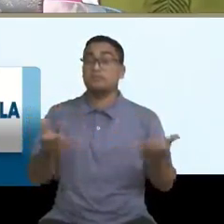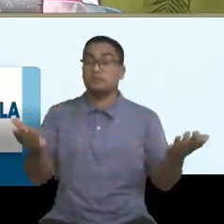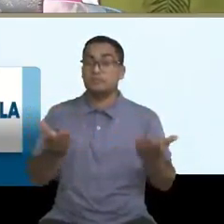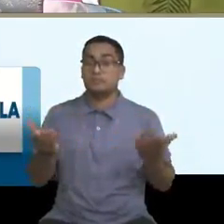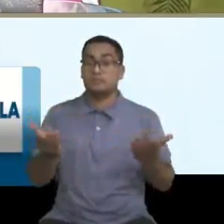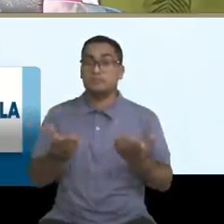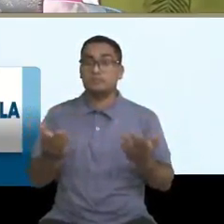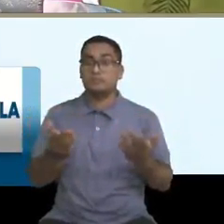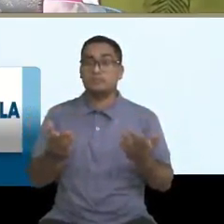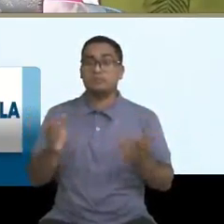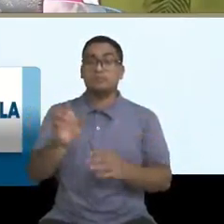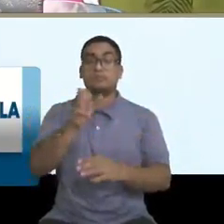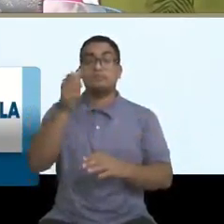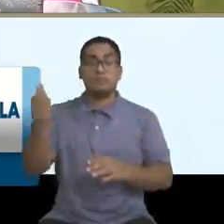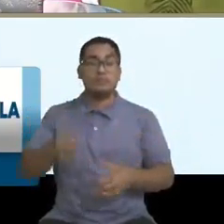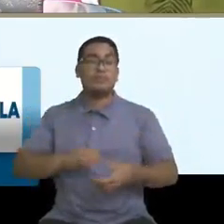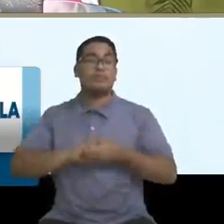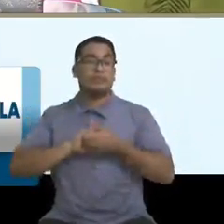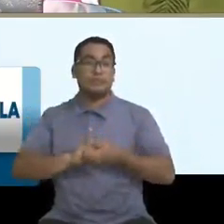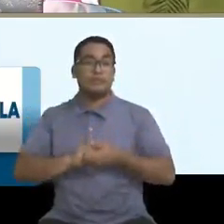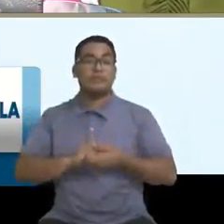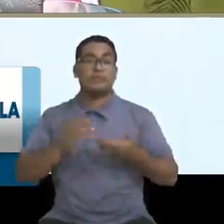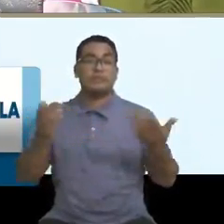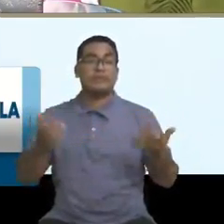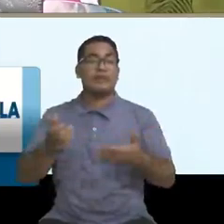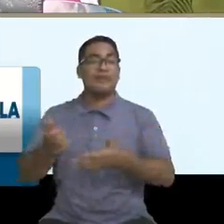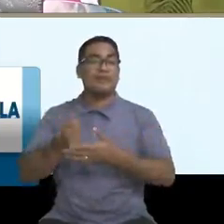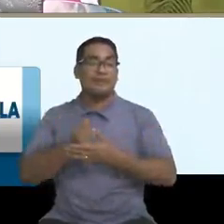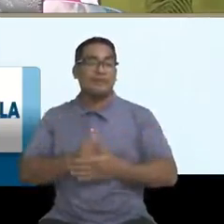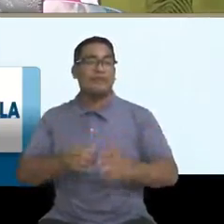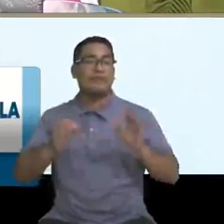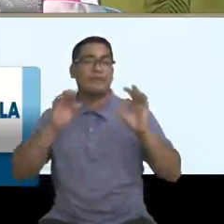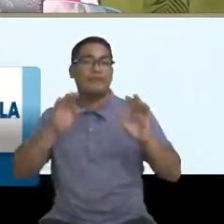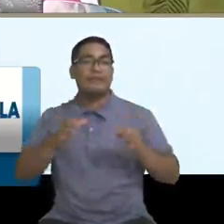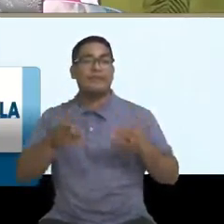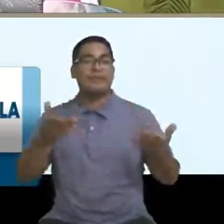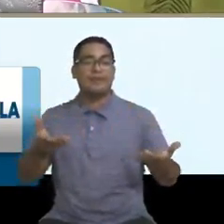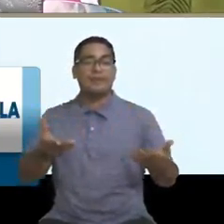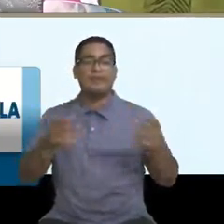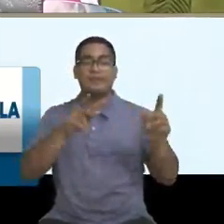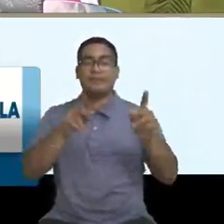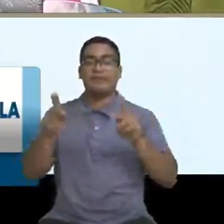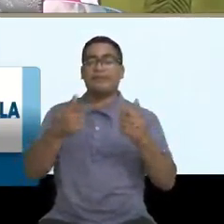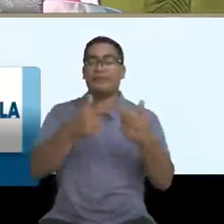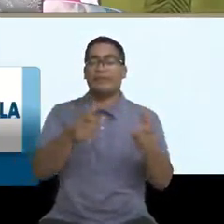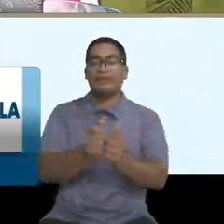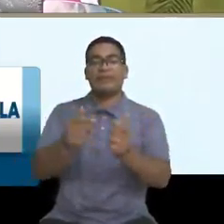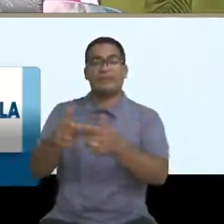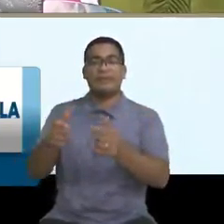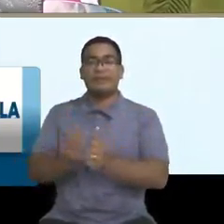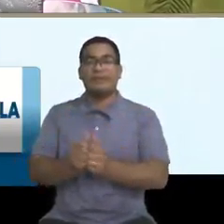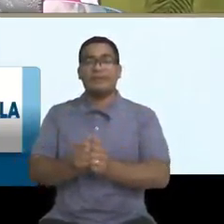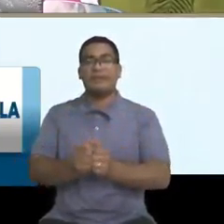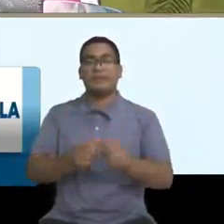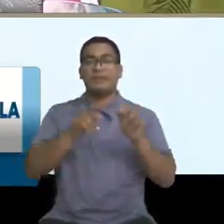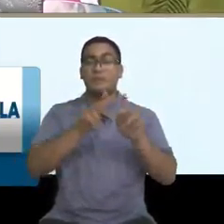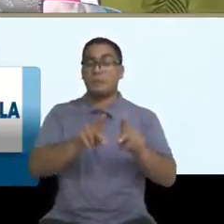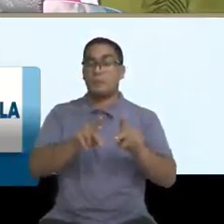ir a trabajar a casa a casa o en los colegios, ¿verdad? Entonces se trabaja en conjunto con enfermería,